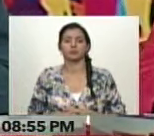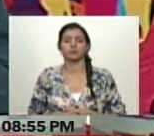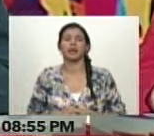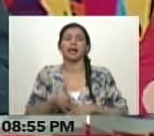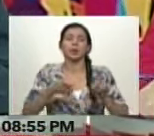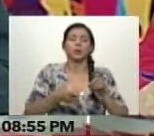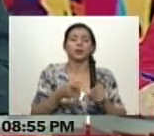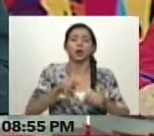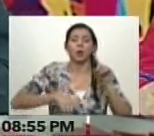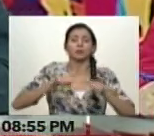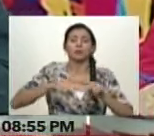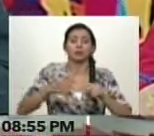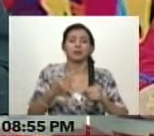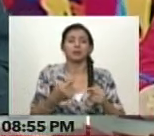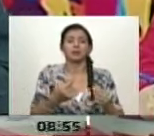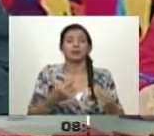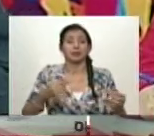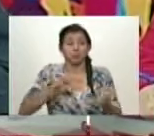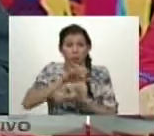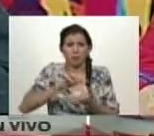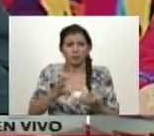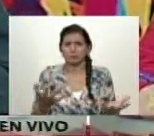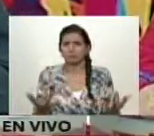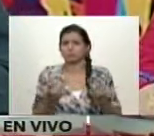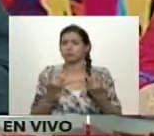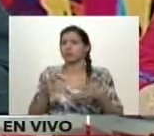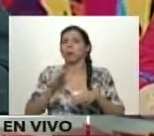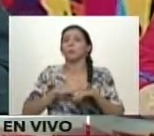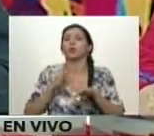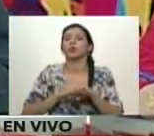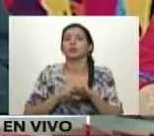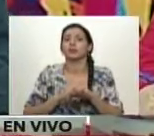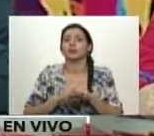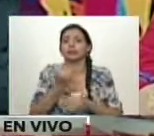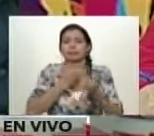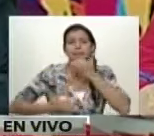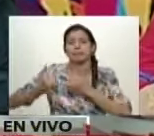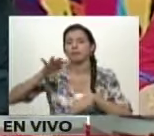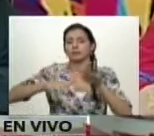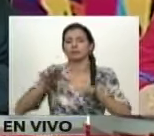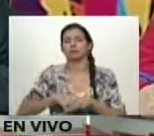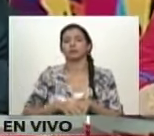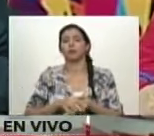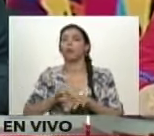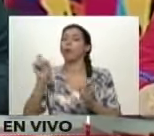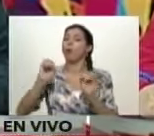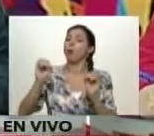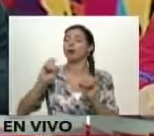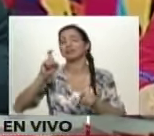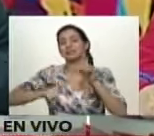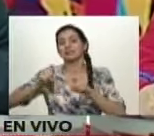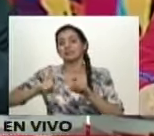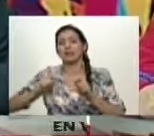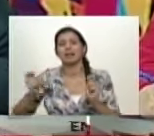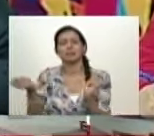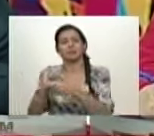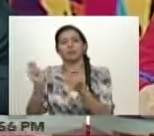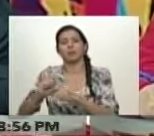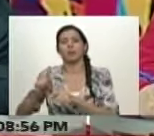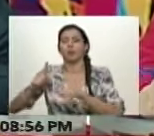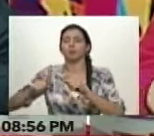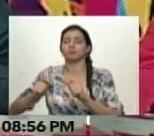y otras sencillamente porque necesitan el impulso de nuevas dinámicas, como es lo que hemos aprobado